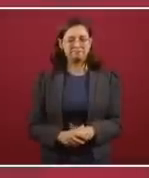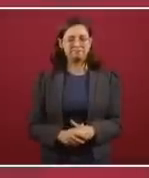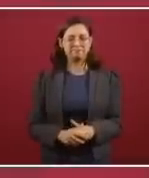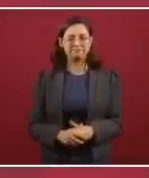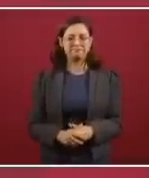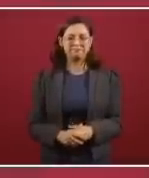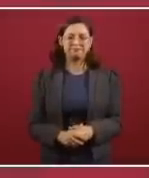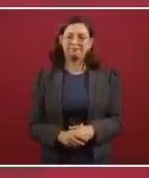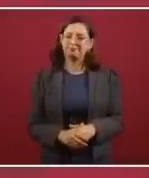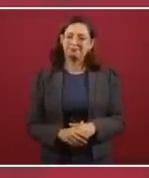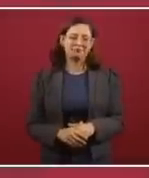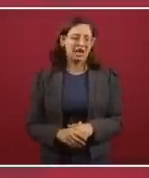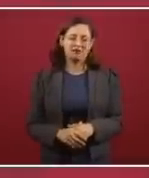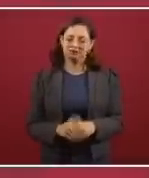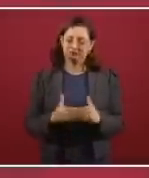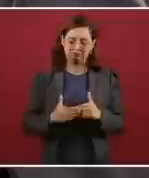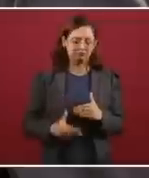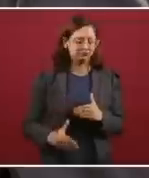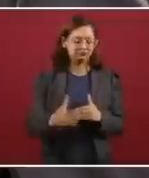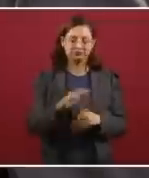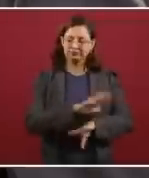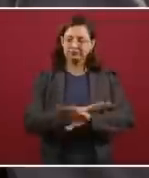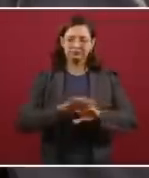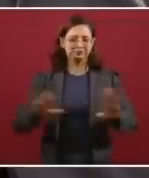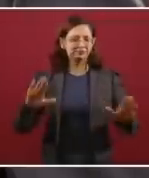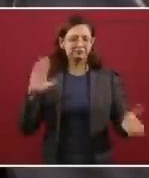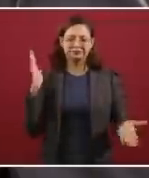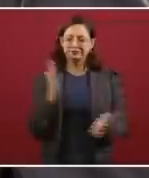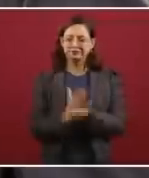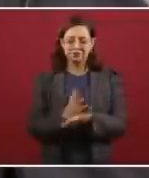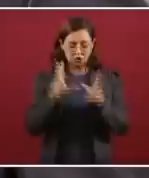Entonces, eso ya no. ¿No?